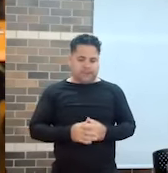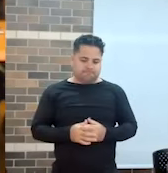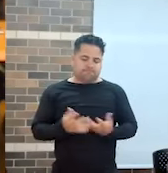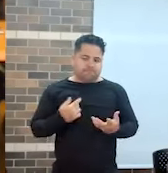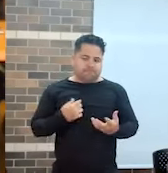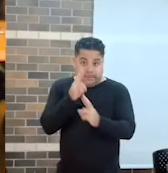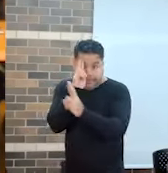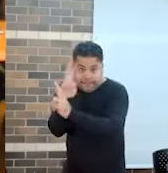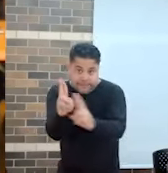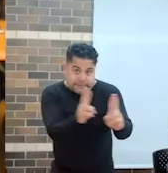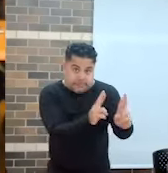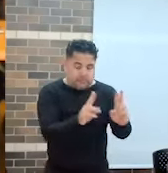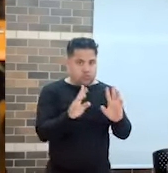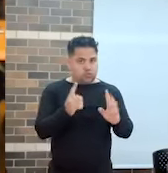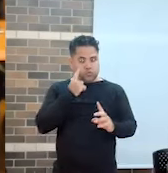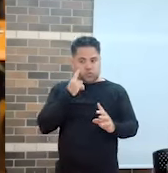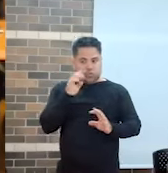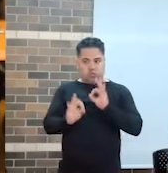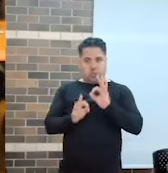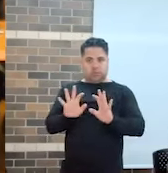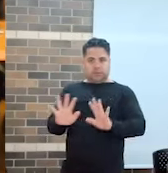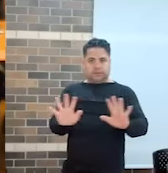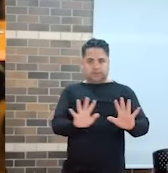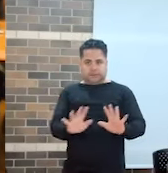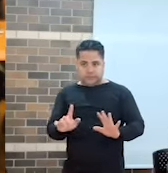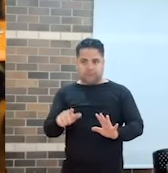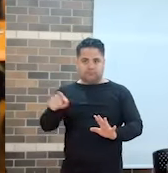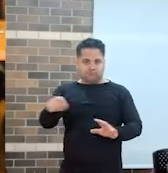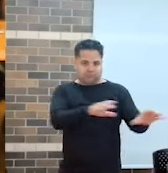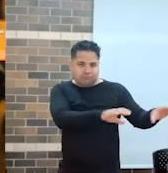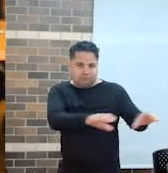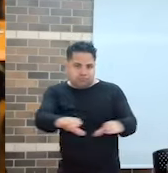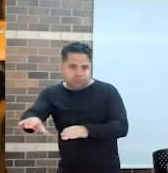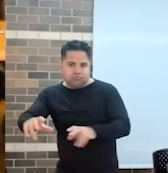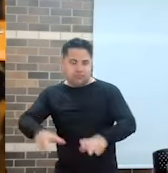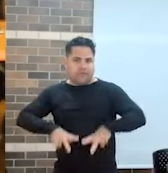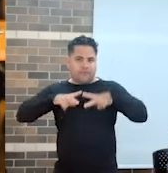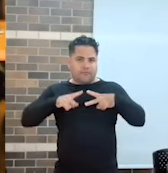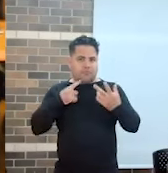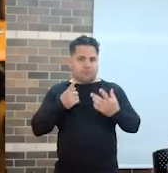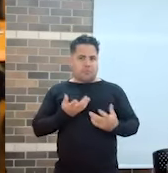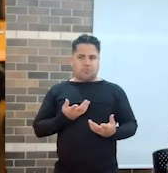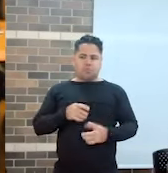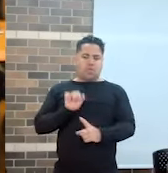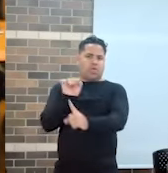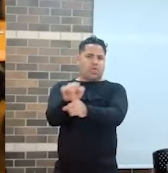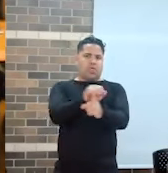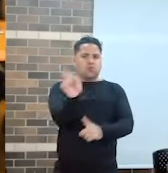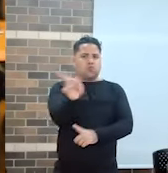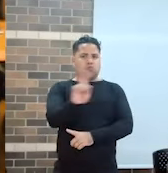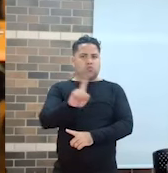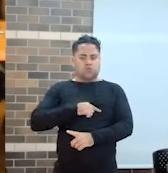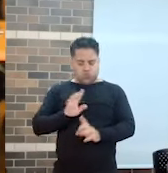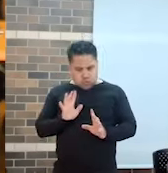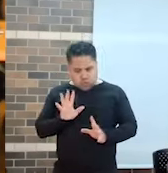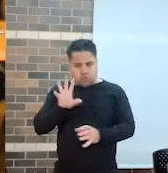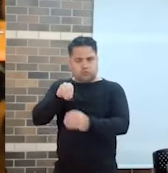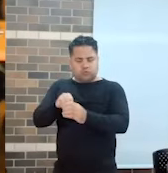el respeto y desde el cuidado por esas trayectorias de vida que no me son ajenas tampoco, ¿cierto? No son totalmente ajenas a mi